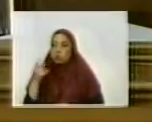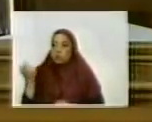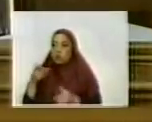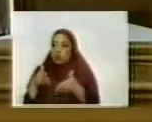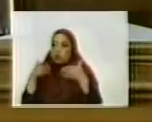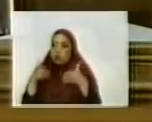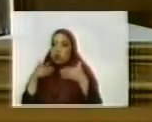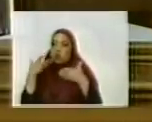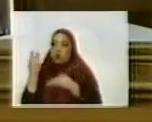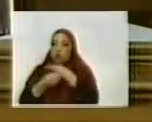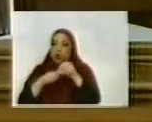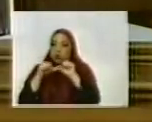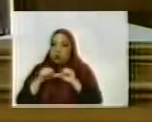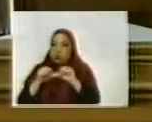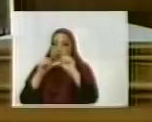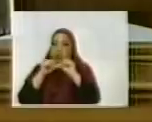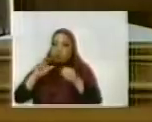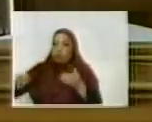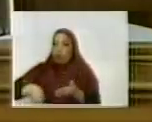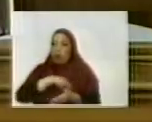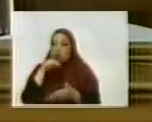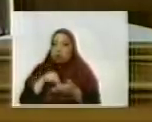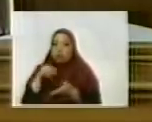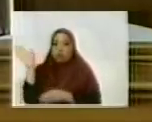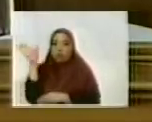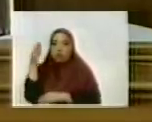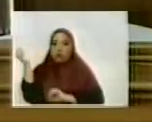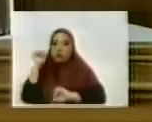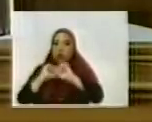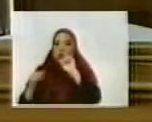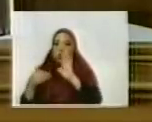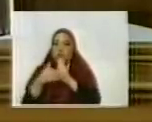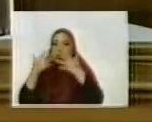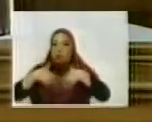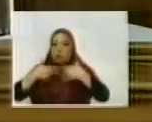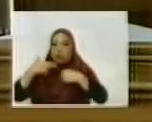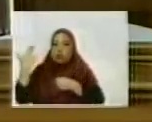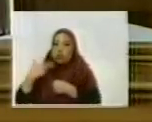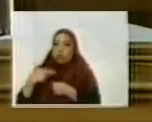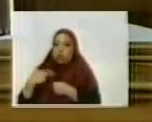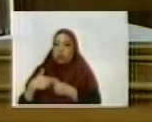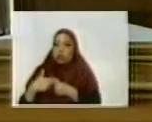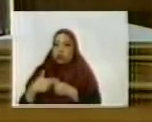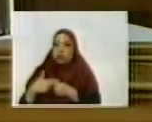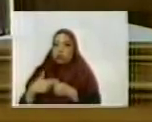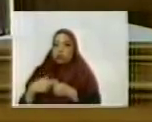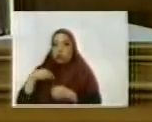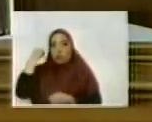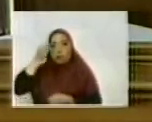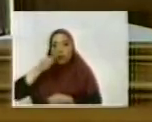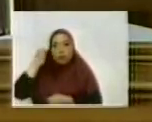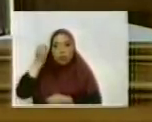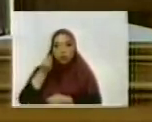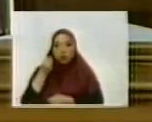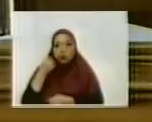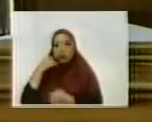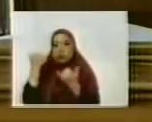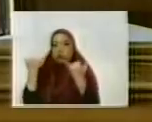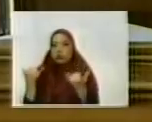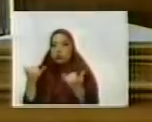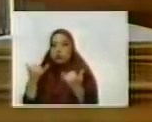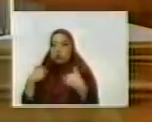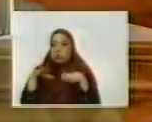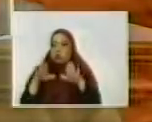la conjura y sostener las banderas nacionales en contra de nuestra industria petrolera. Considerando que este